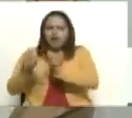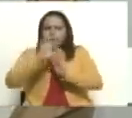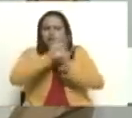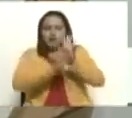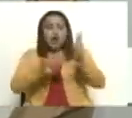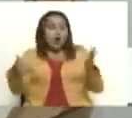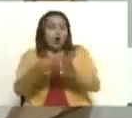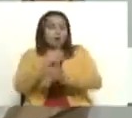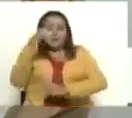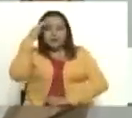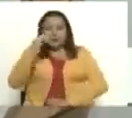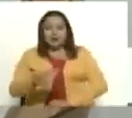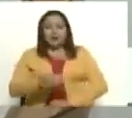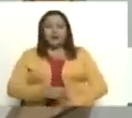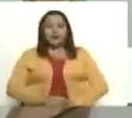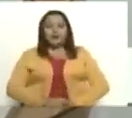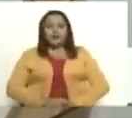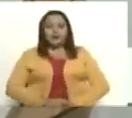militar.